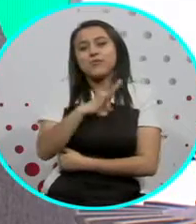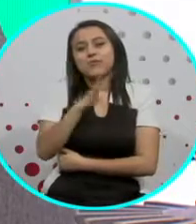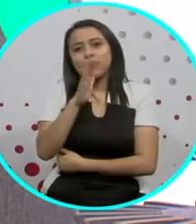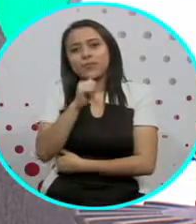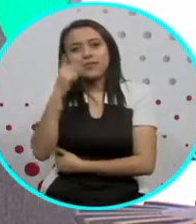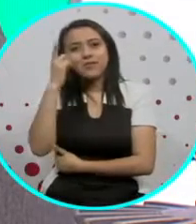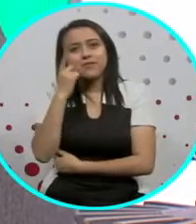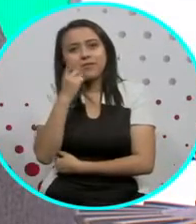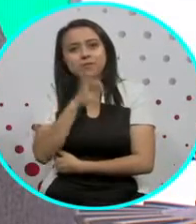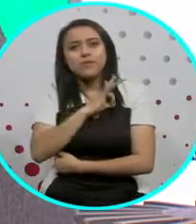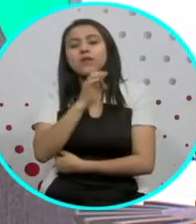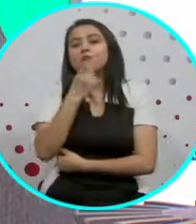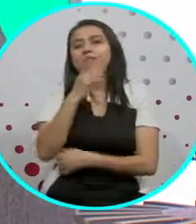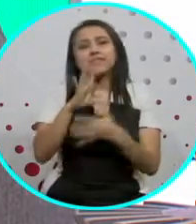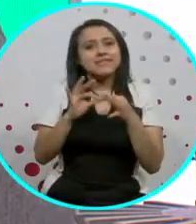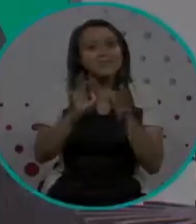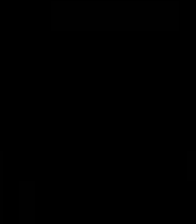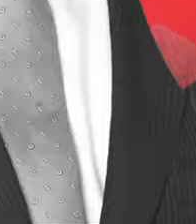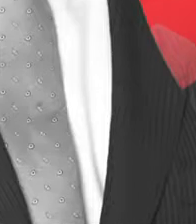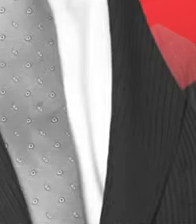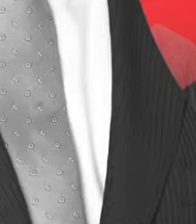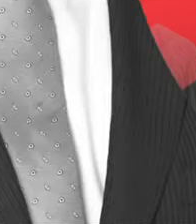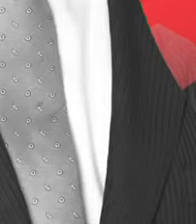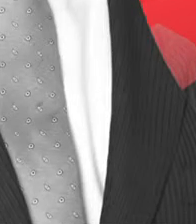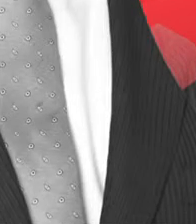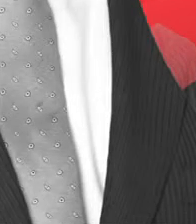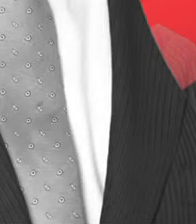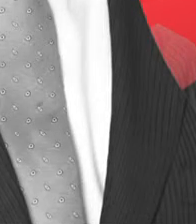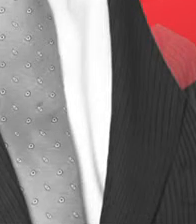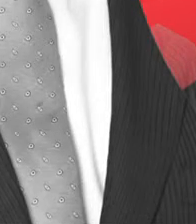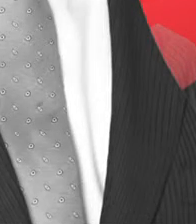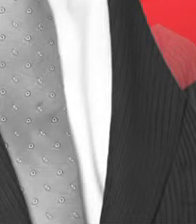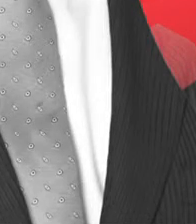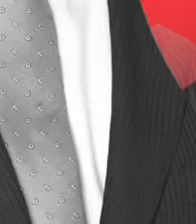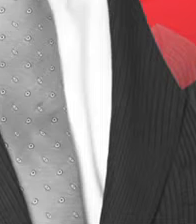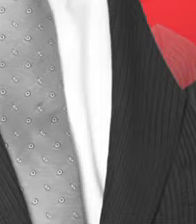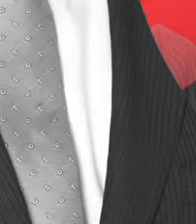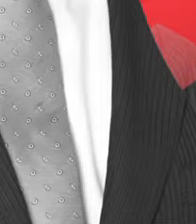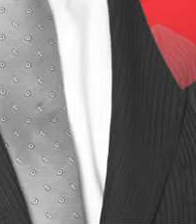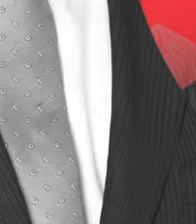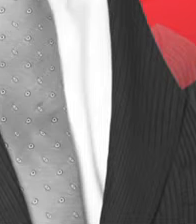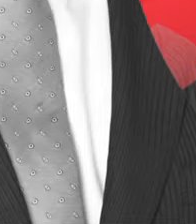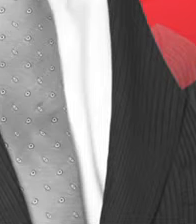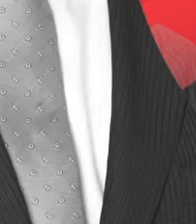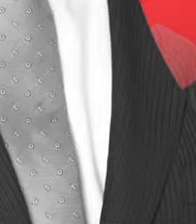ya sabes. No, yo fui clarito.